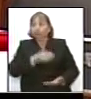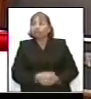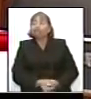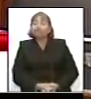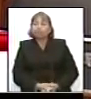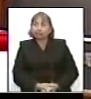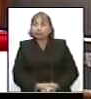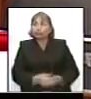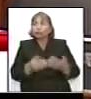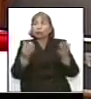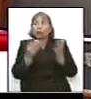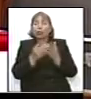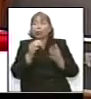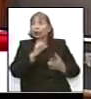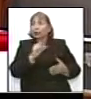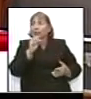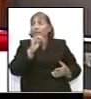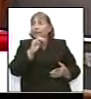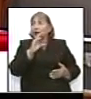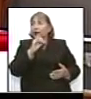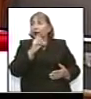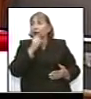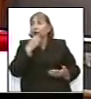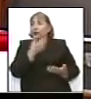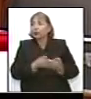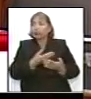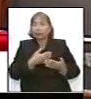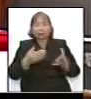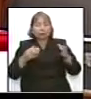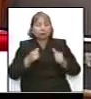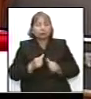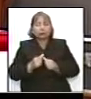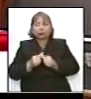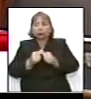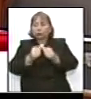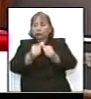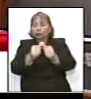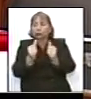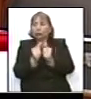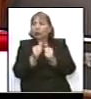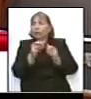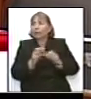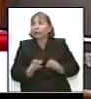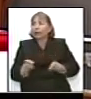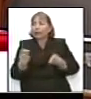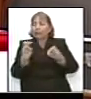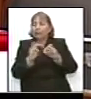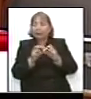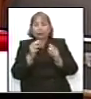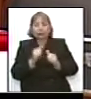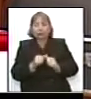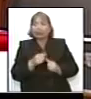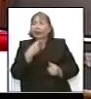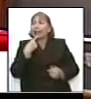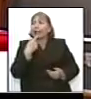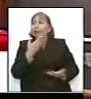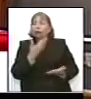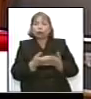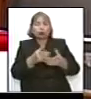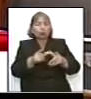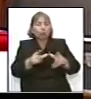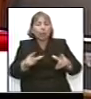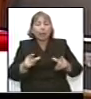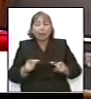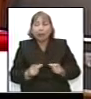Colegio Mayor de San Marcos es el espacio contiguo al Parlamento de la República. Es un espacio,